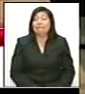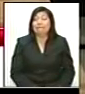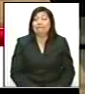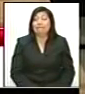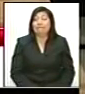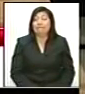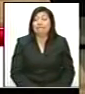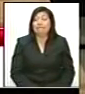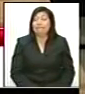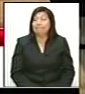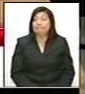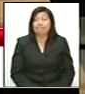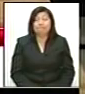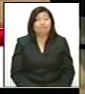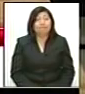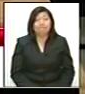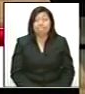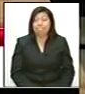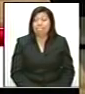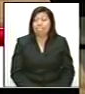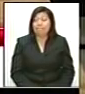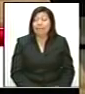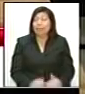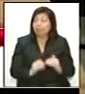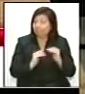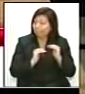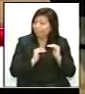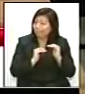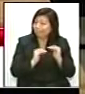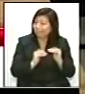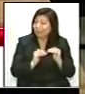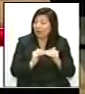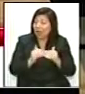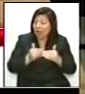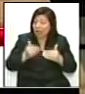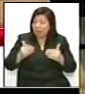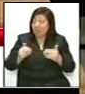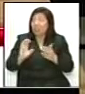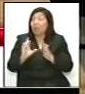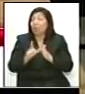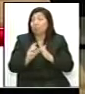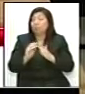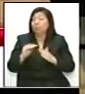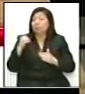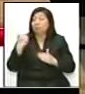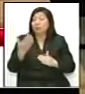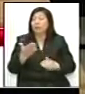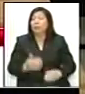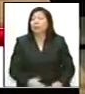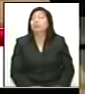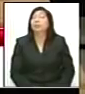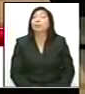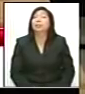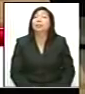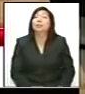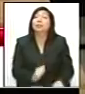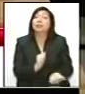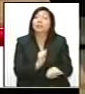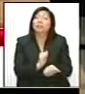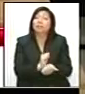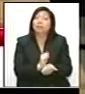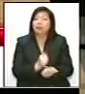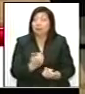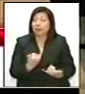creo que no hay, aquí tenemos que marcar un antes y un después. Que el tema de la detención